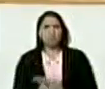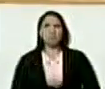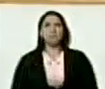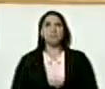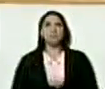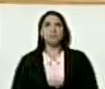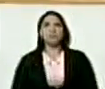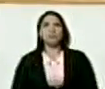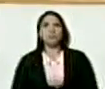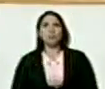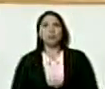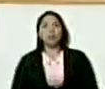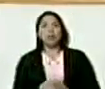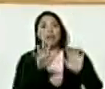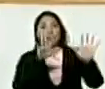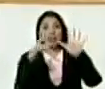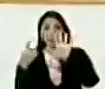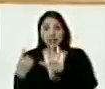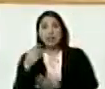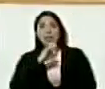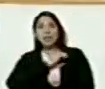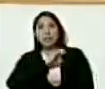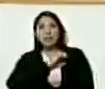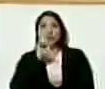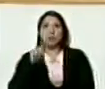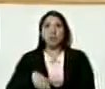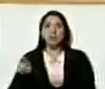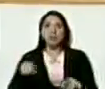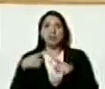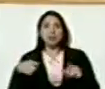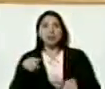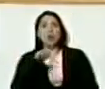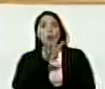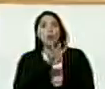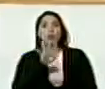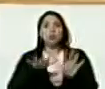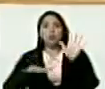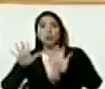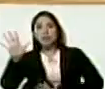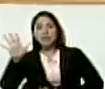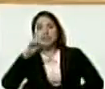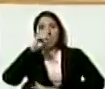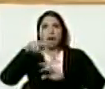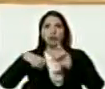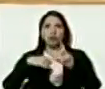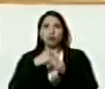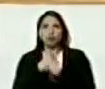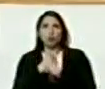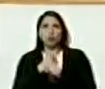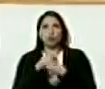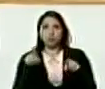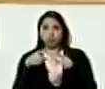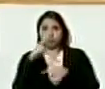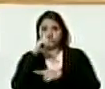que casualmente el 16 de enero se cumplieron 415 años